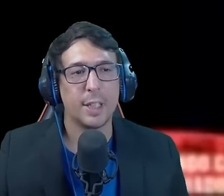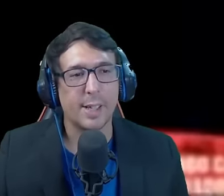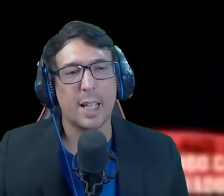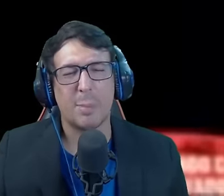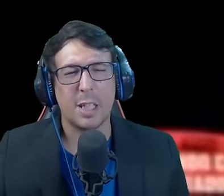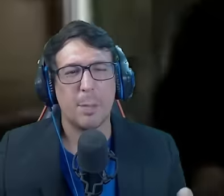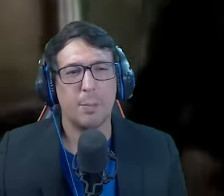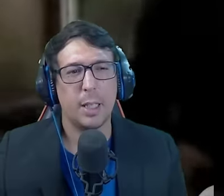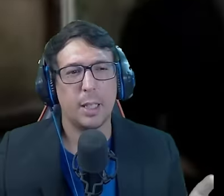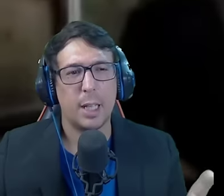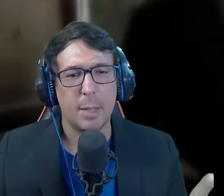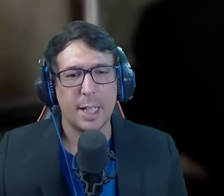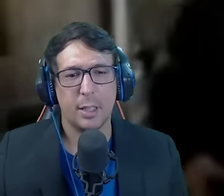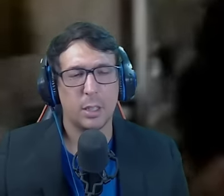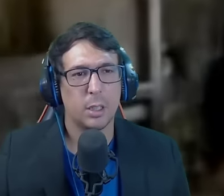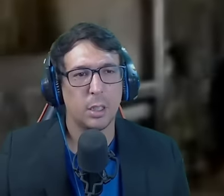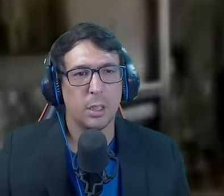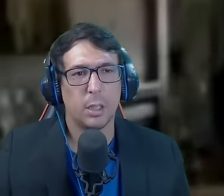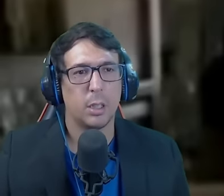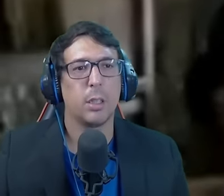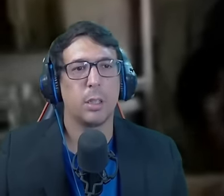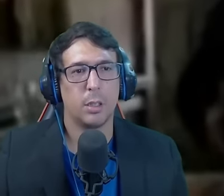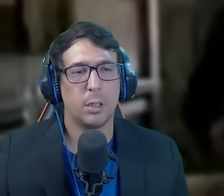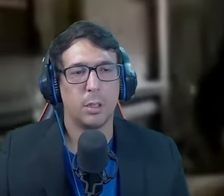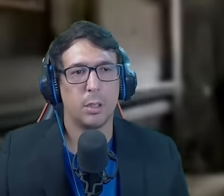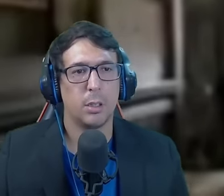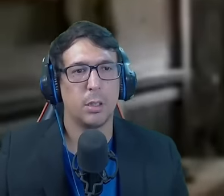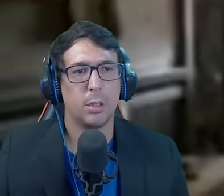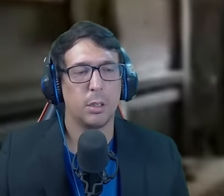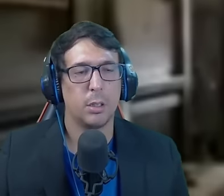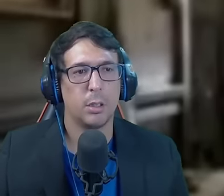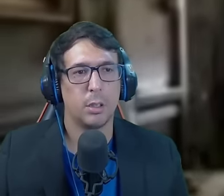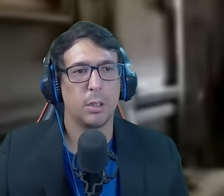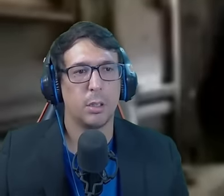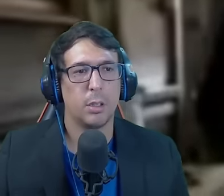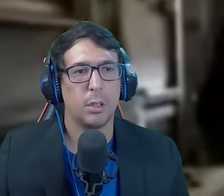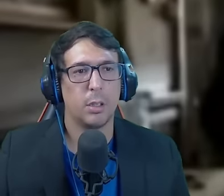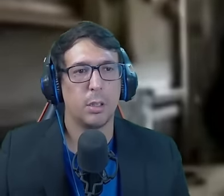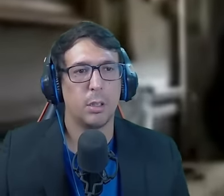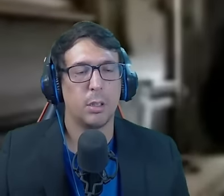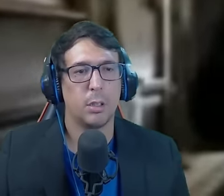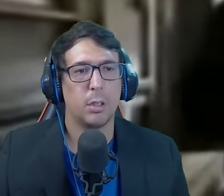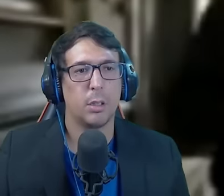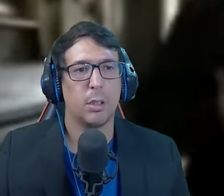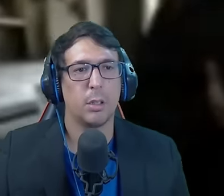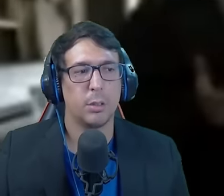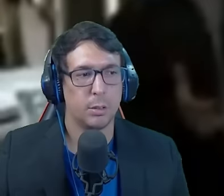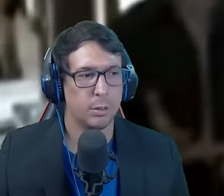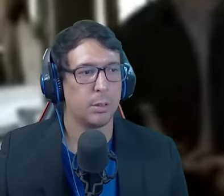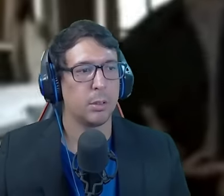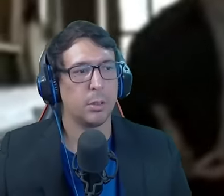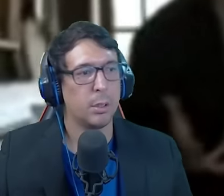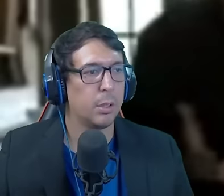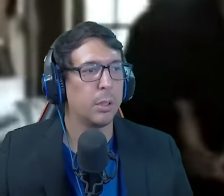Acá ya arranca la parte alemana. Porque en Alemania y en Europa en general se veían condiciones muy difíciles, hay persecuciones religiosas, crisis